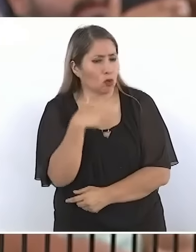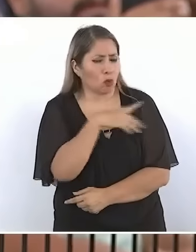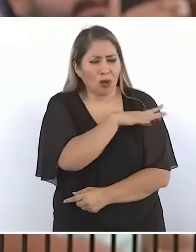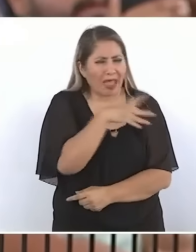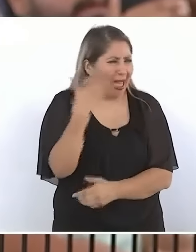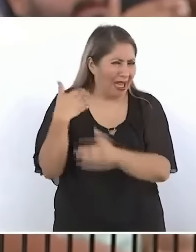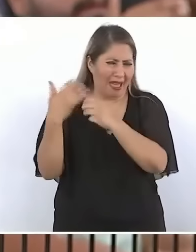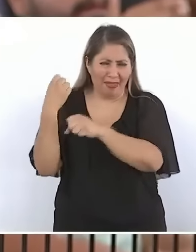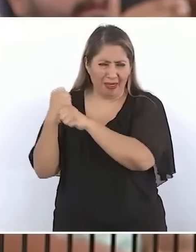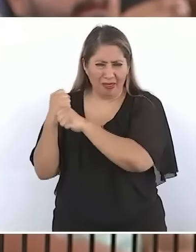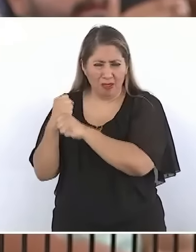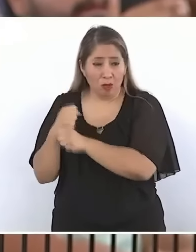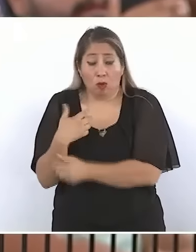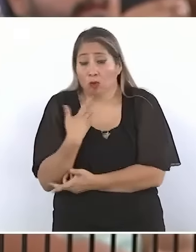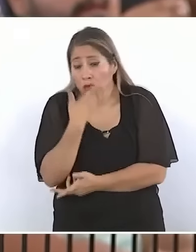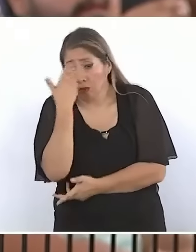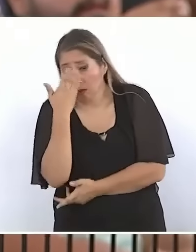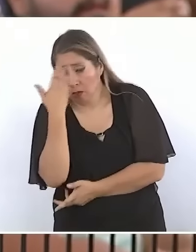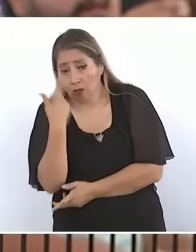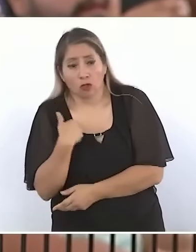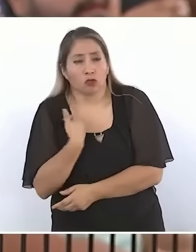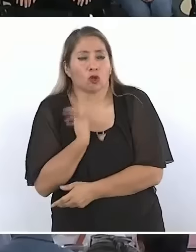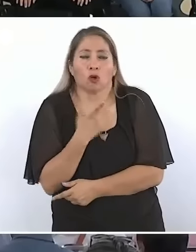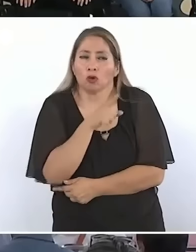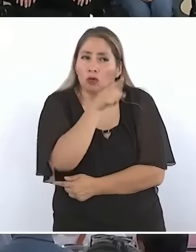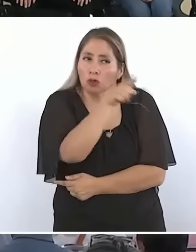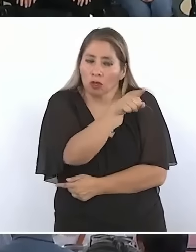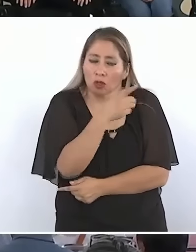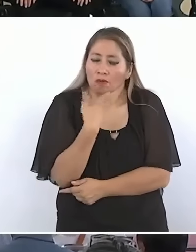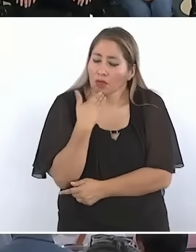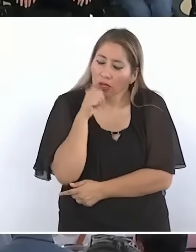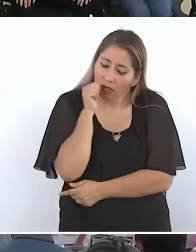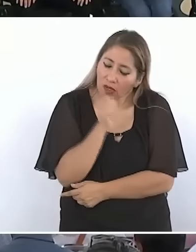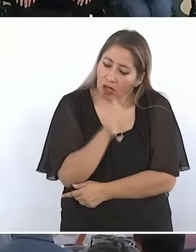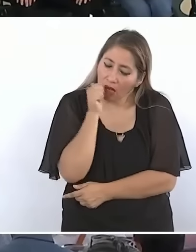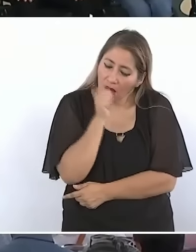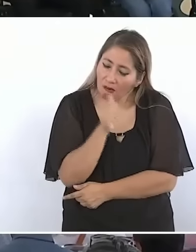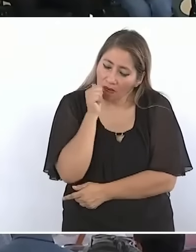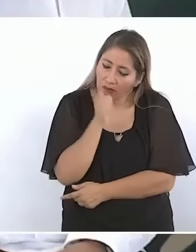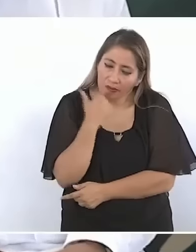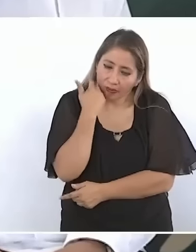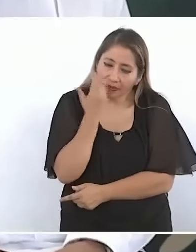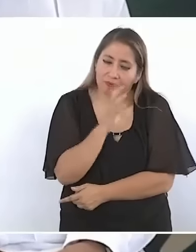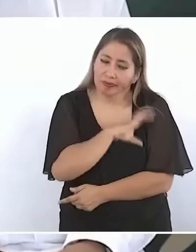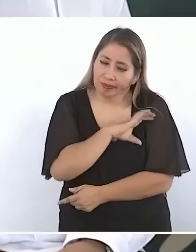presidencia, pero yo admiro esa gran disposición de usted, que